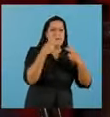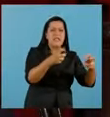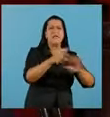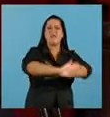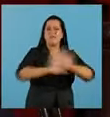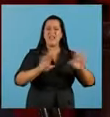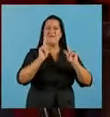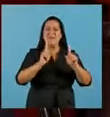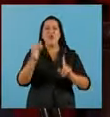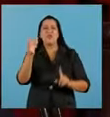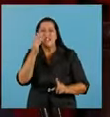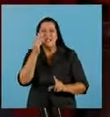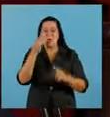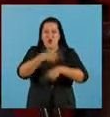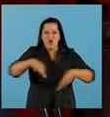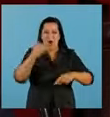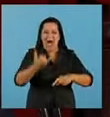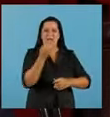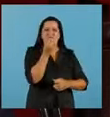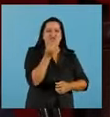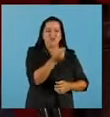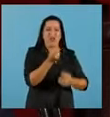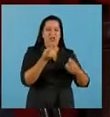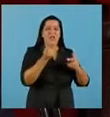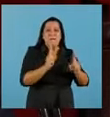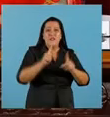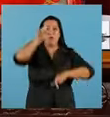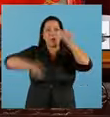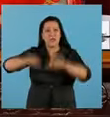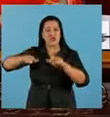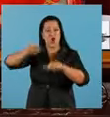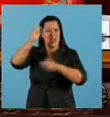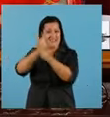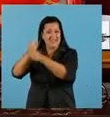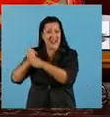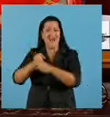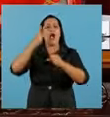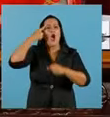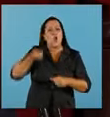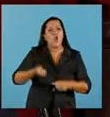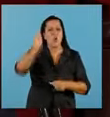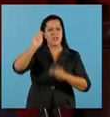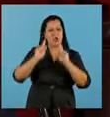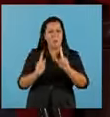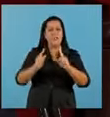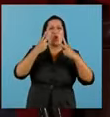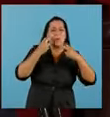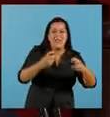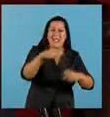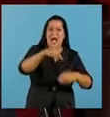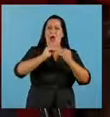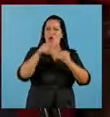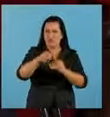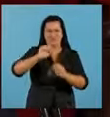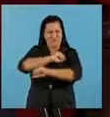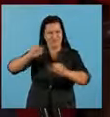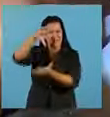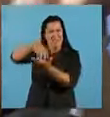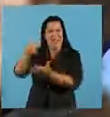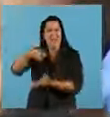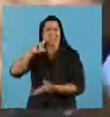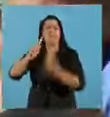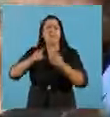los testimonios secretos brindados por agentes de inteligencia en los juicios en los que fuera investigado el hecho y la responsabilidad